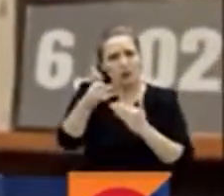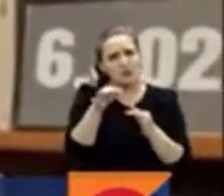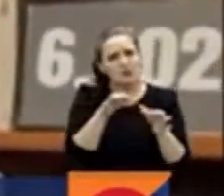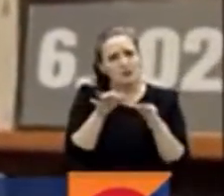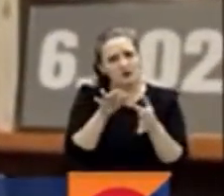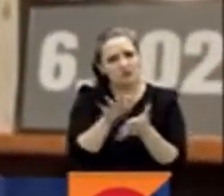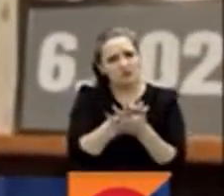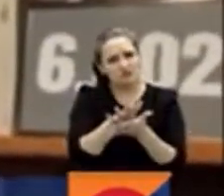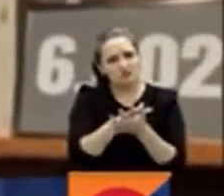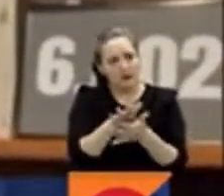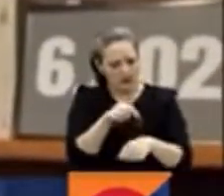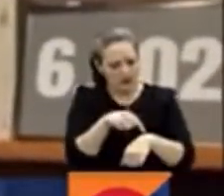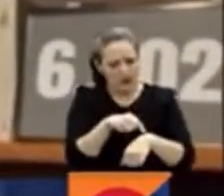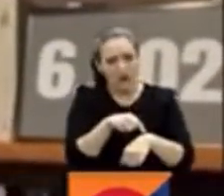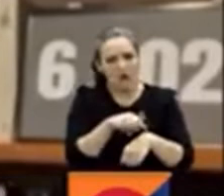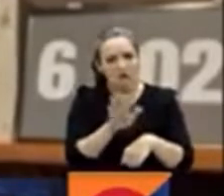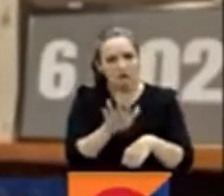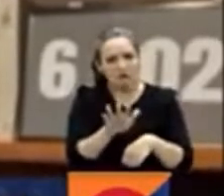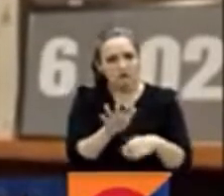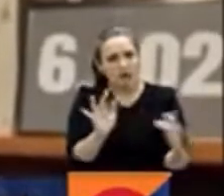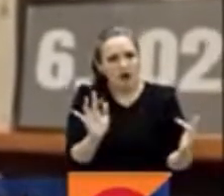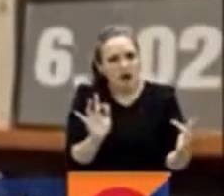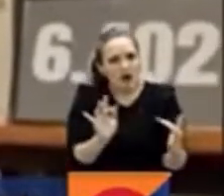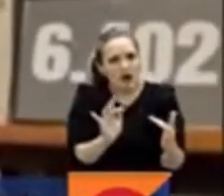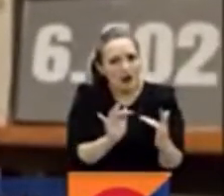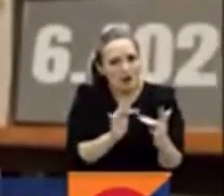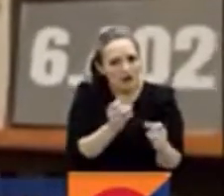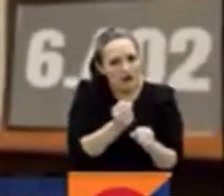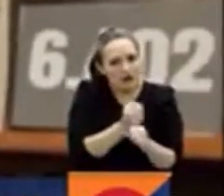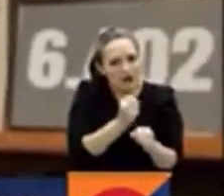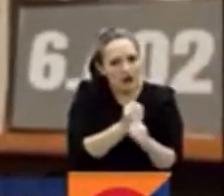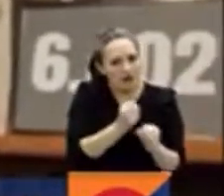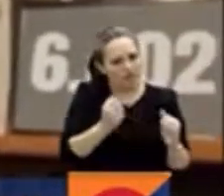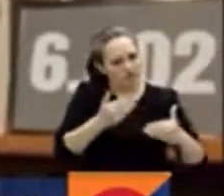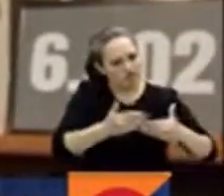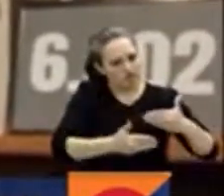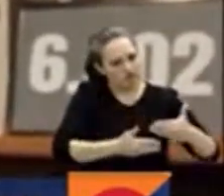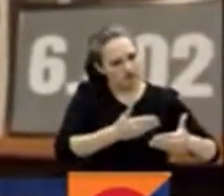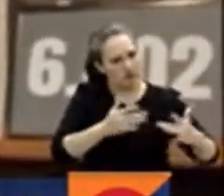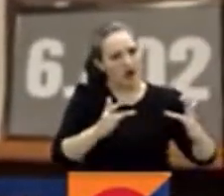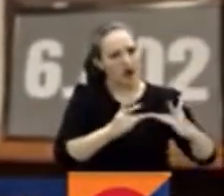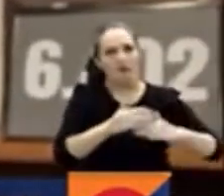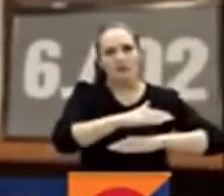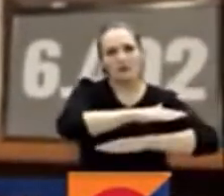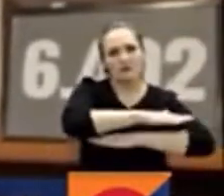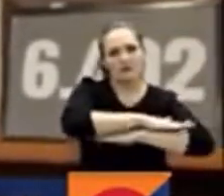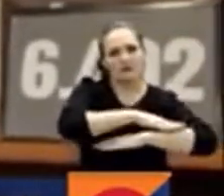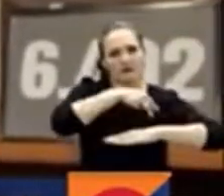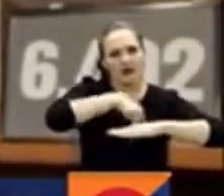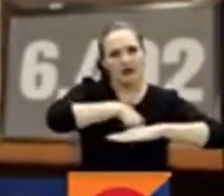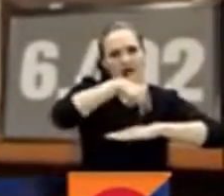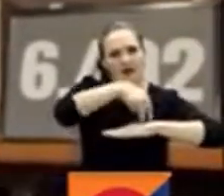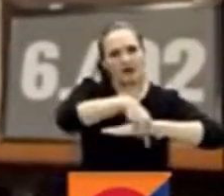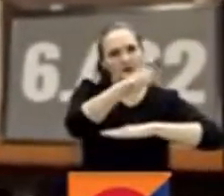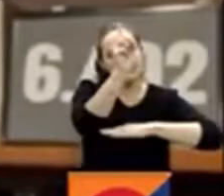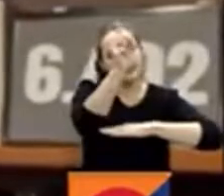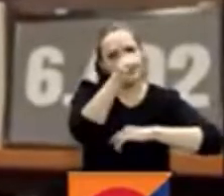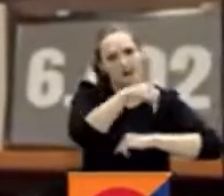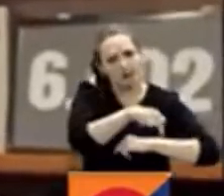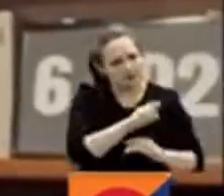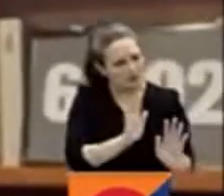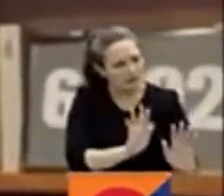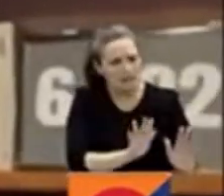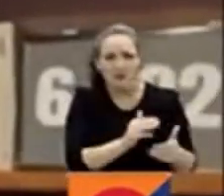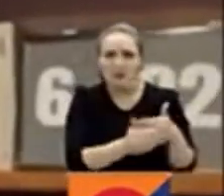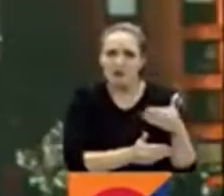explicaciones cuando así lo permita el trabajo discreto que hace nuestra Cancillería sobre la naturaleza de